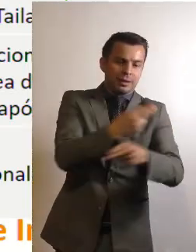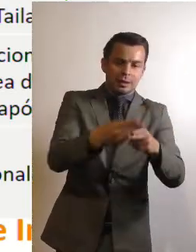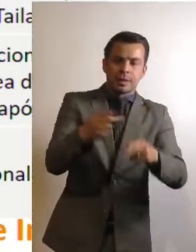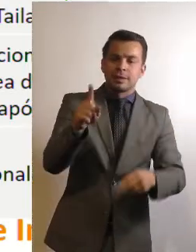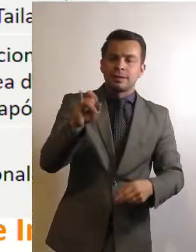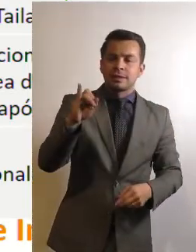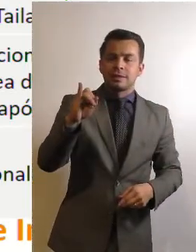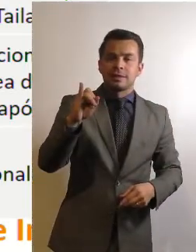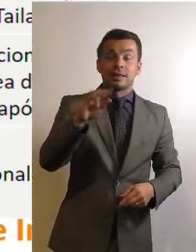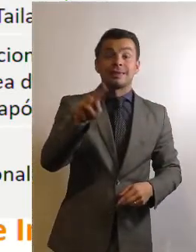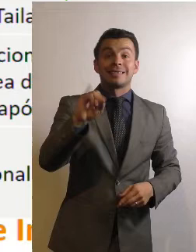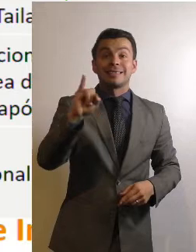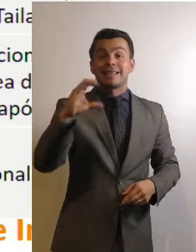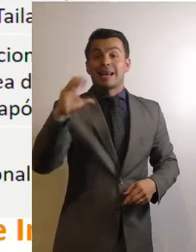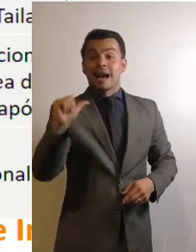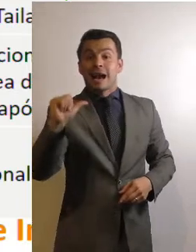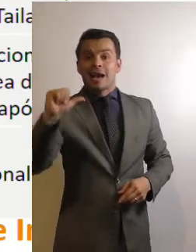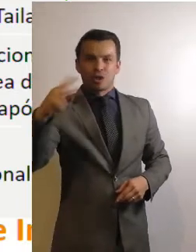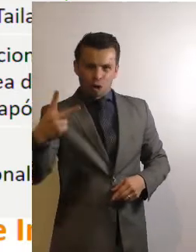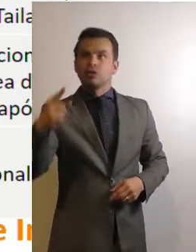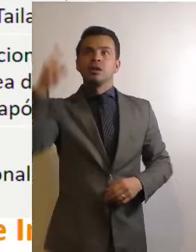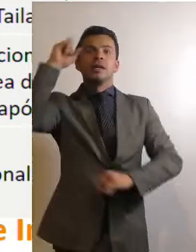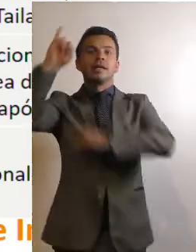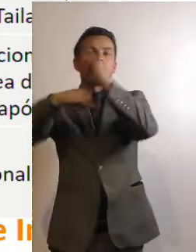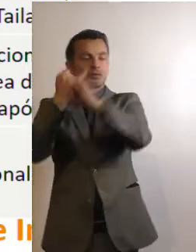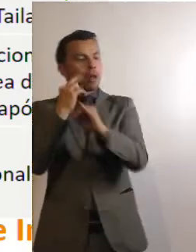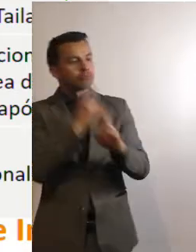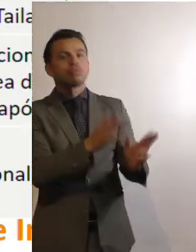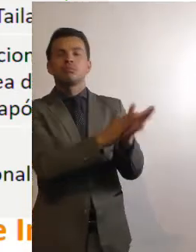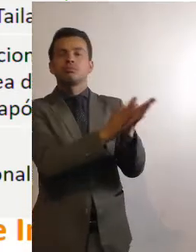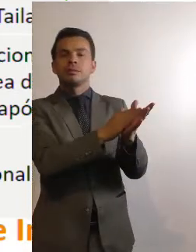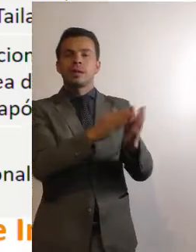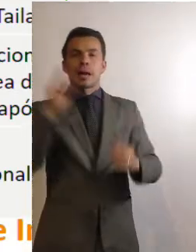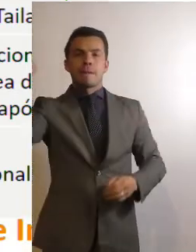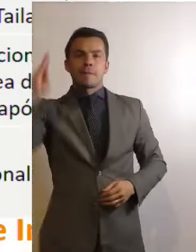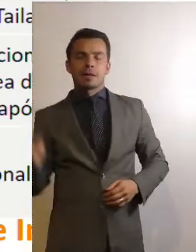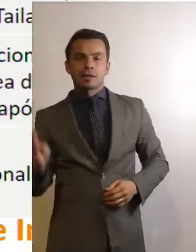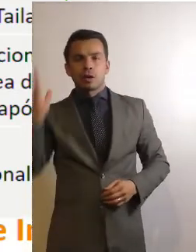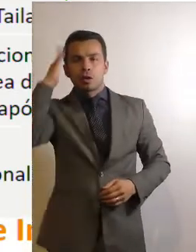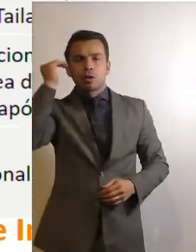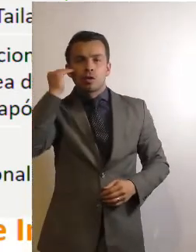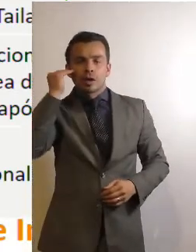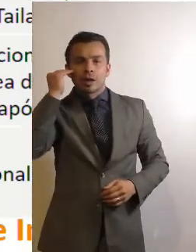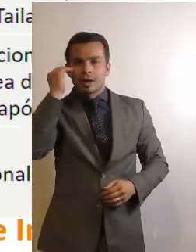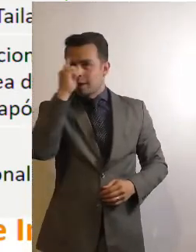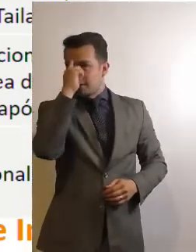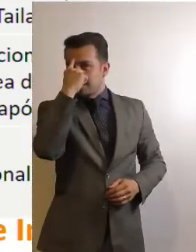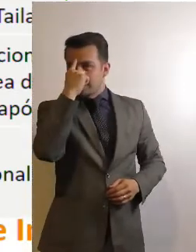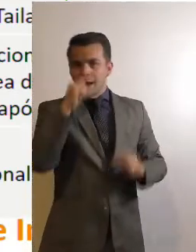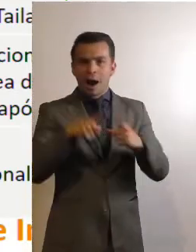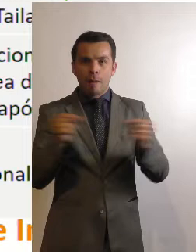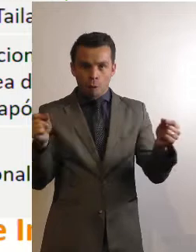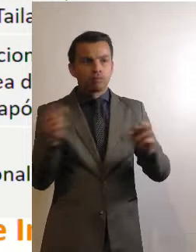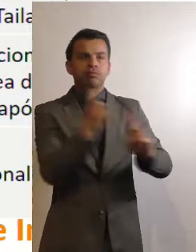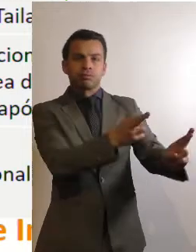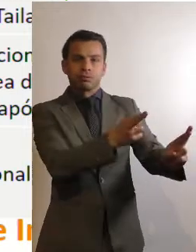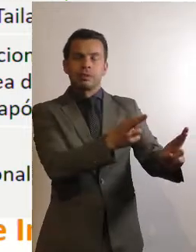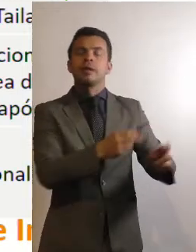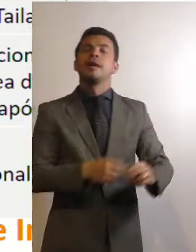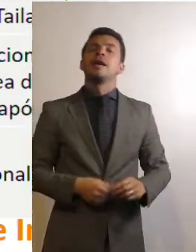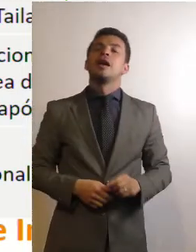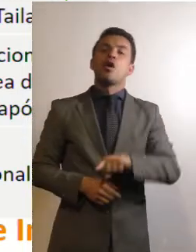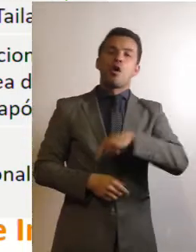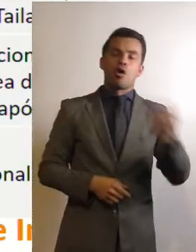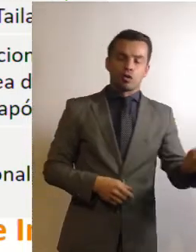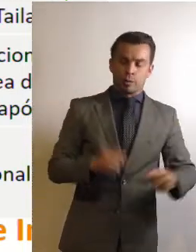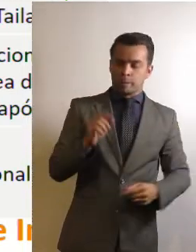otorgada para a nivel internacional en Brasil, Corea, India y Japón, y de igual forma a nivel de